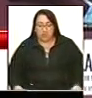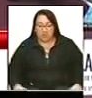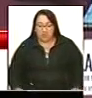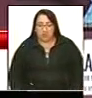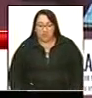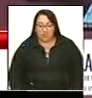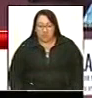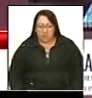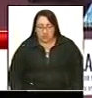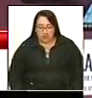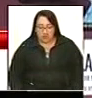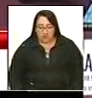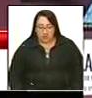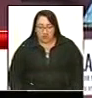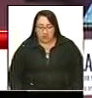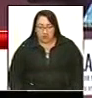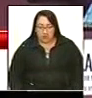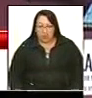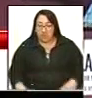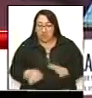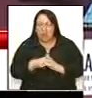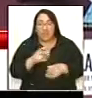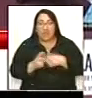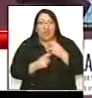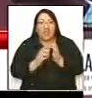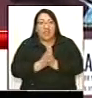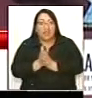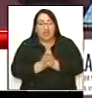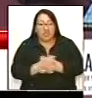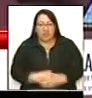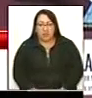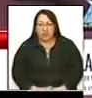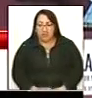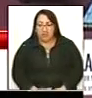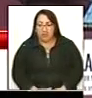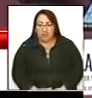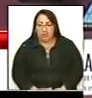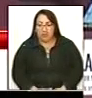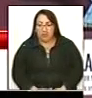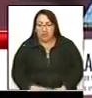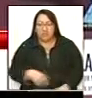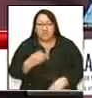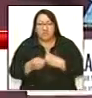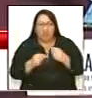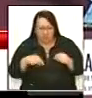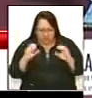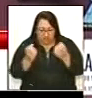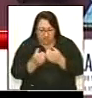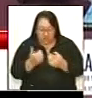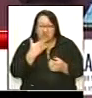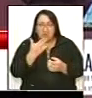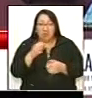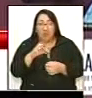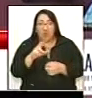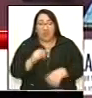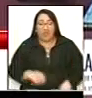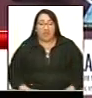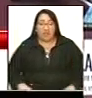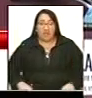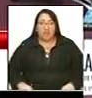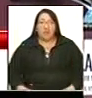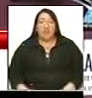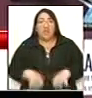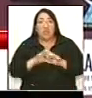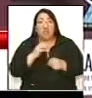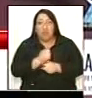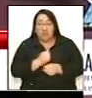parte de acá, por ejemplo, las declaraciones de interés. ¿Quién mandó las declaraciones de interés de este Congreso? ¿Proética?